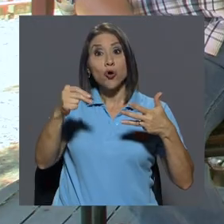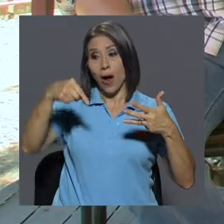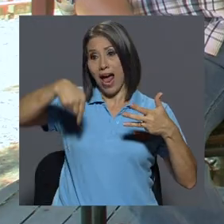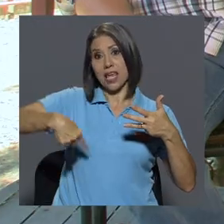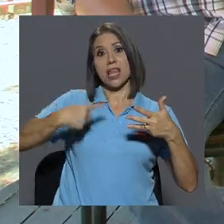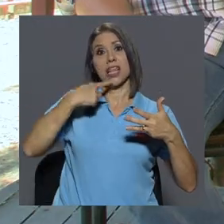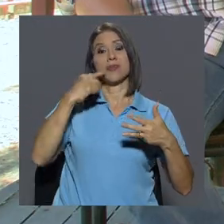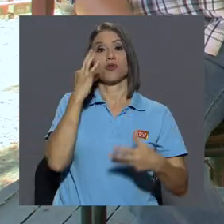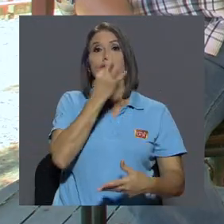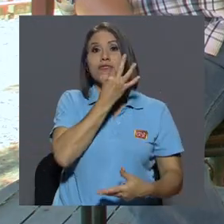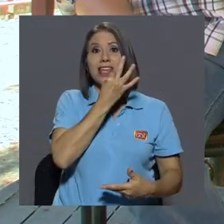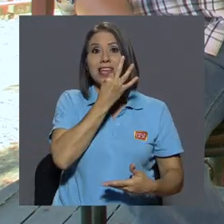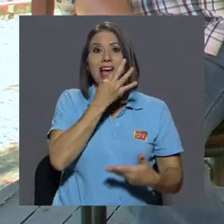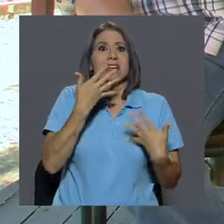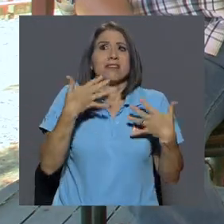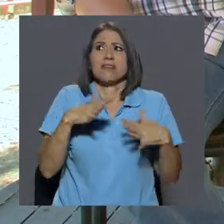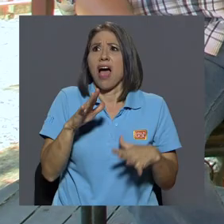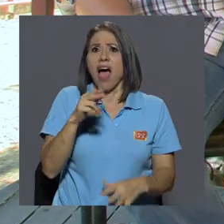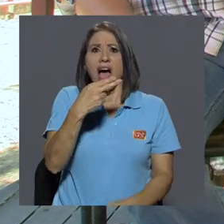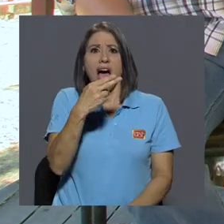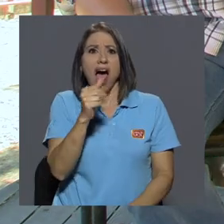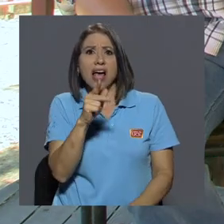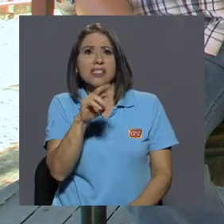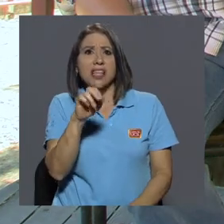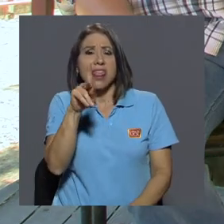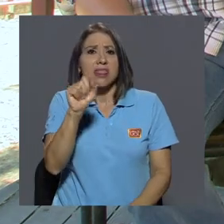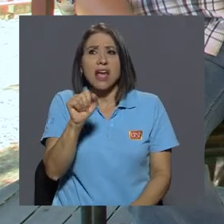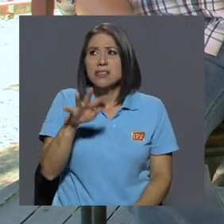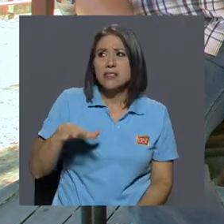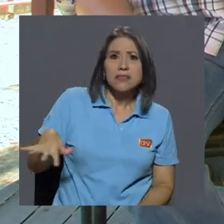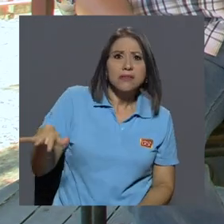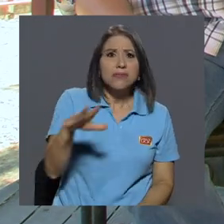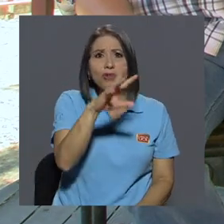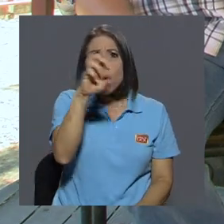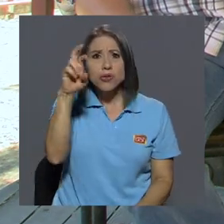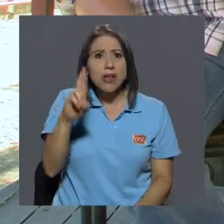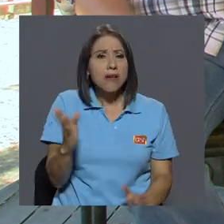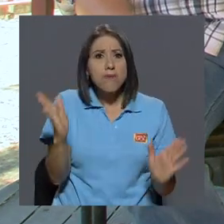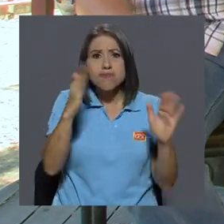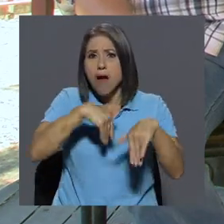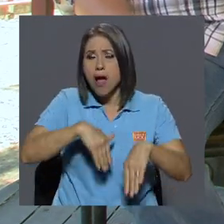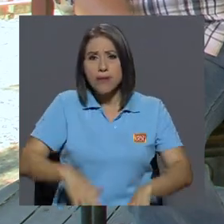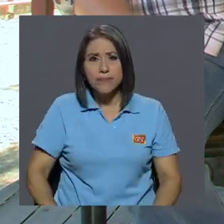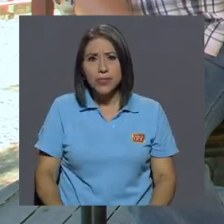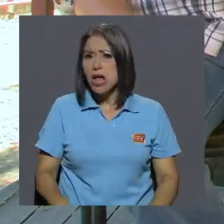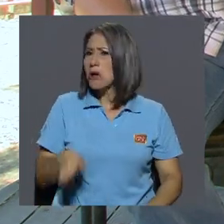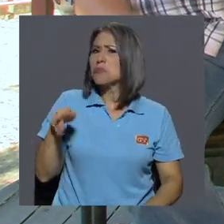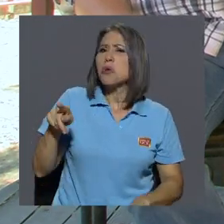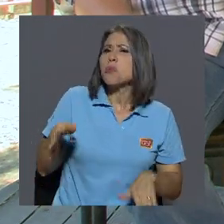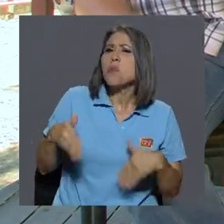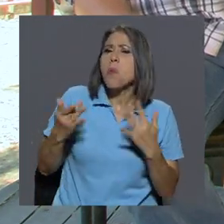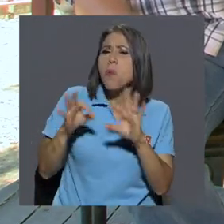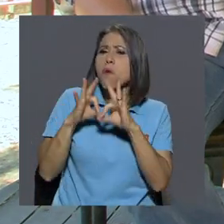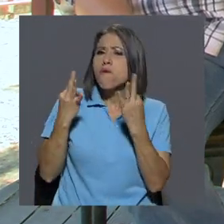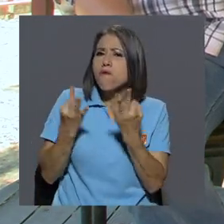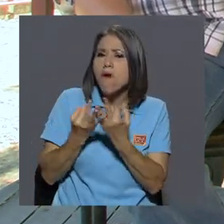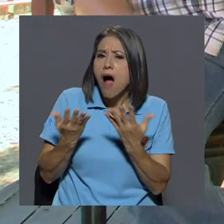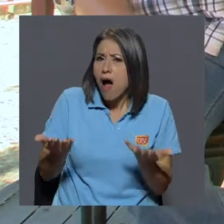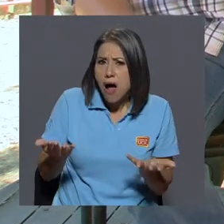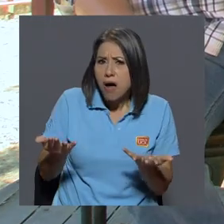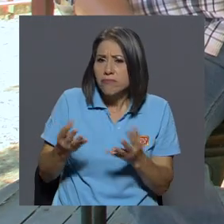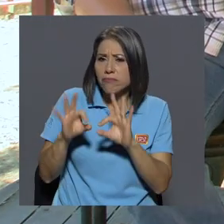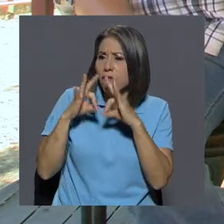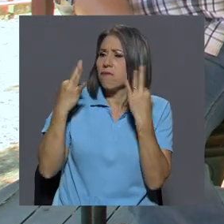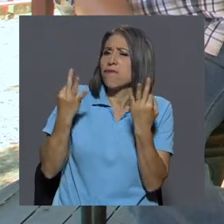finca. Ya haciendas en Costa Rica ya no hay. ¿Cómo era esa familia, don Jorge? ¿Cómo era